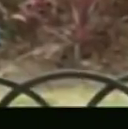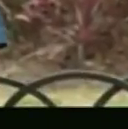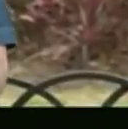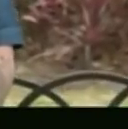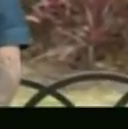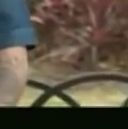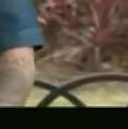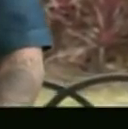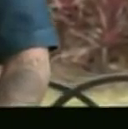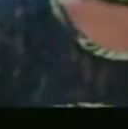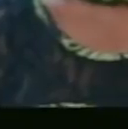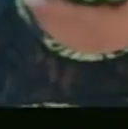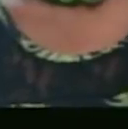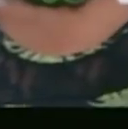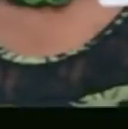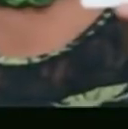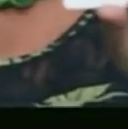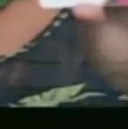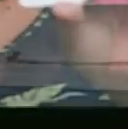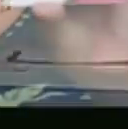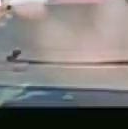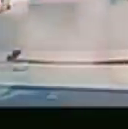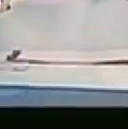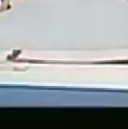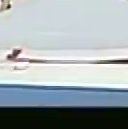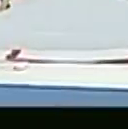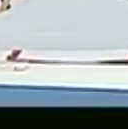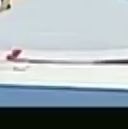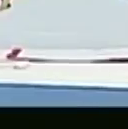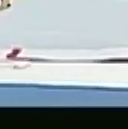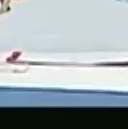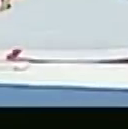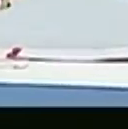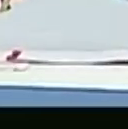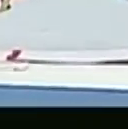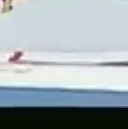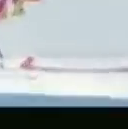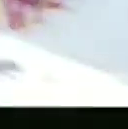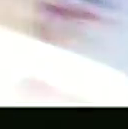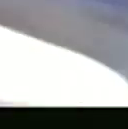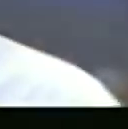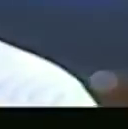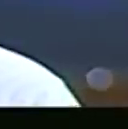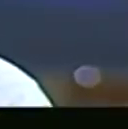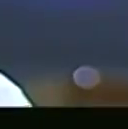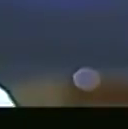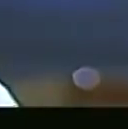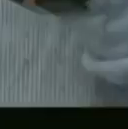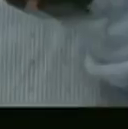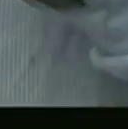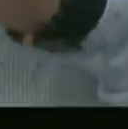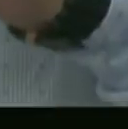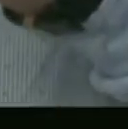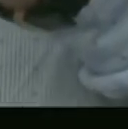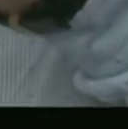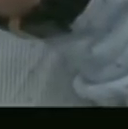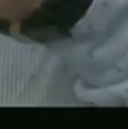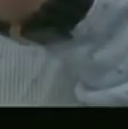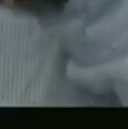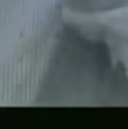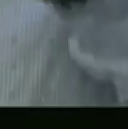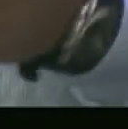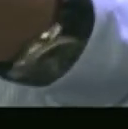el carnet de la patria. Coronel Jorge Márquez, ministro de la presidencia. Atención, adelante. Vamos al buscador.